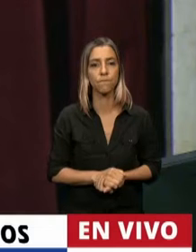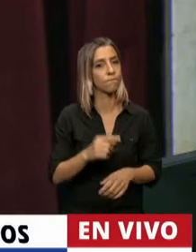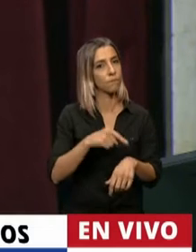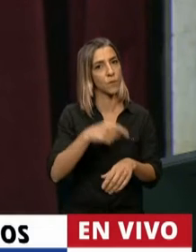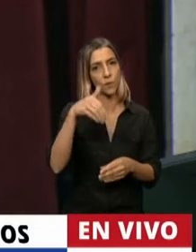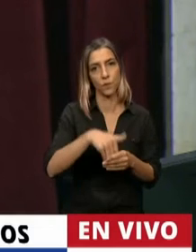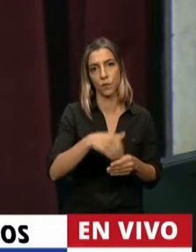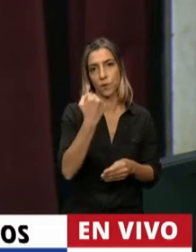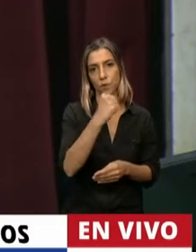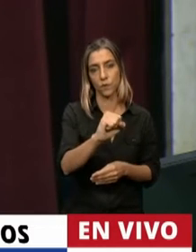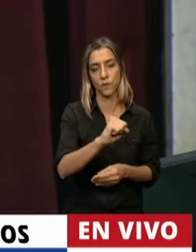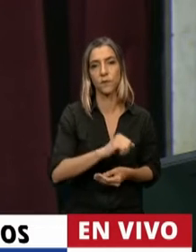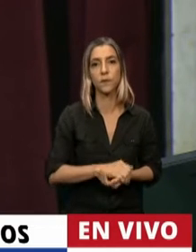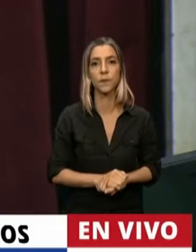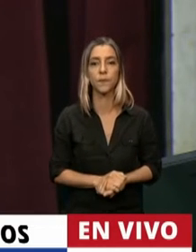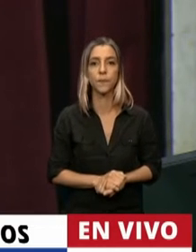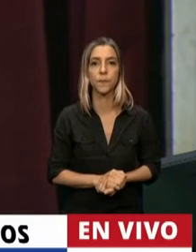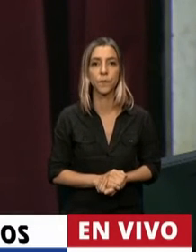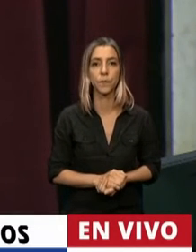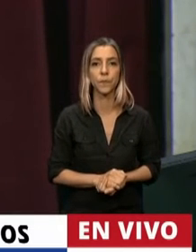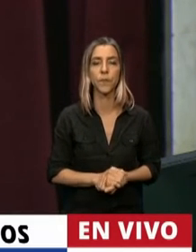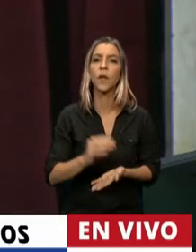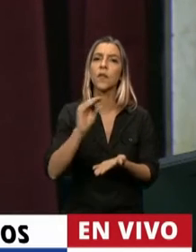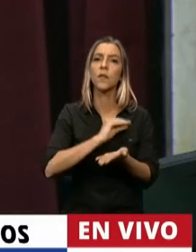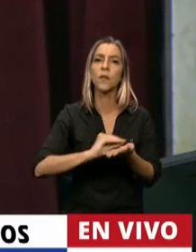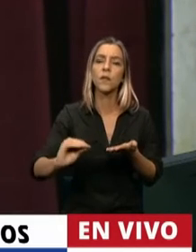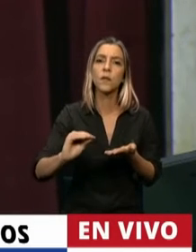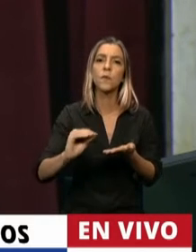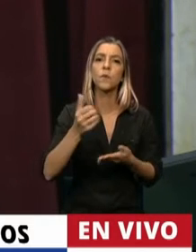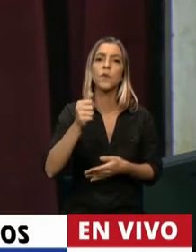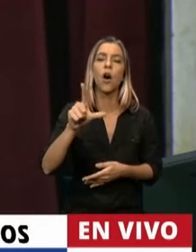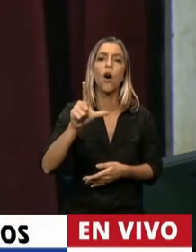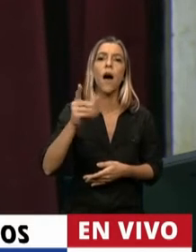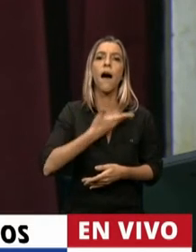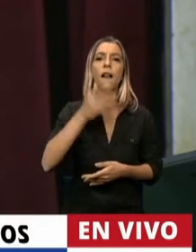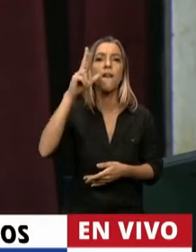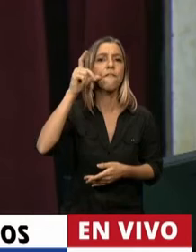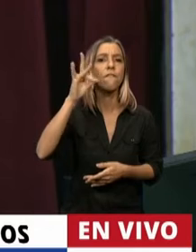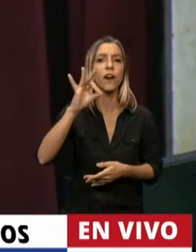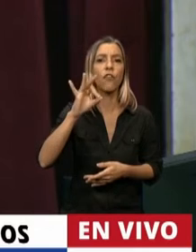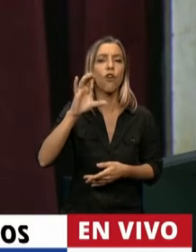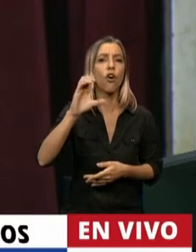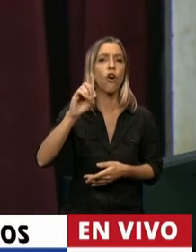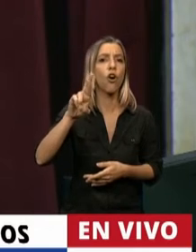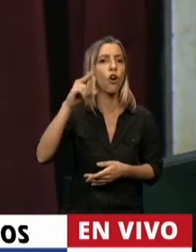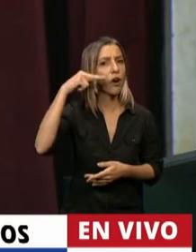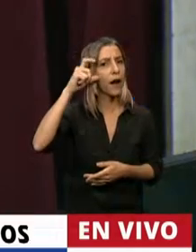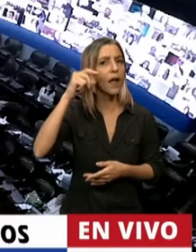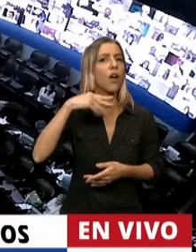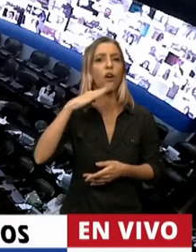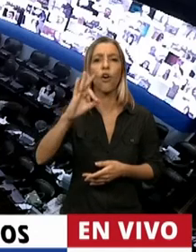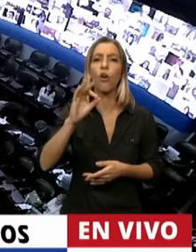ausente a la hora de votar diputado alfredo cornejo para expresar el sentido de su